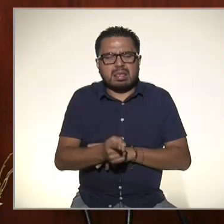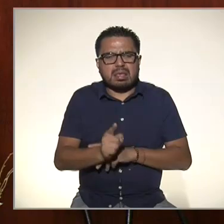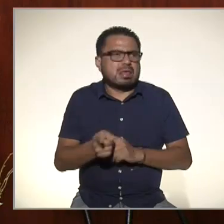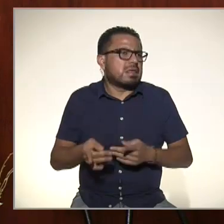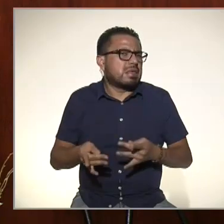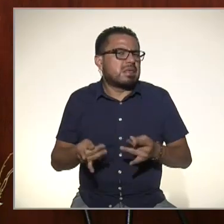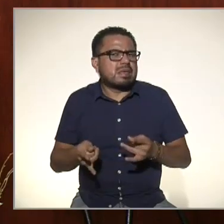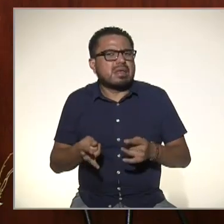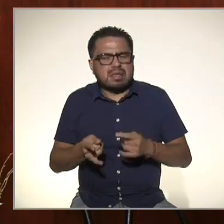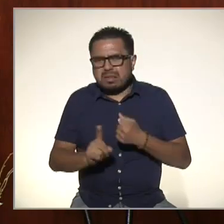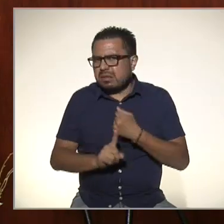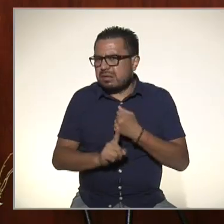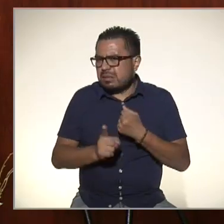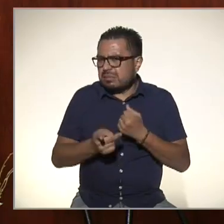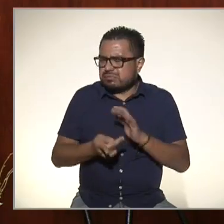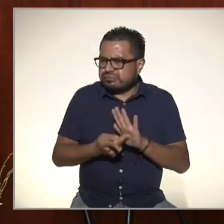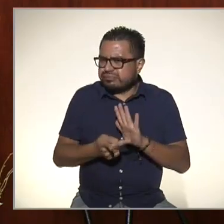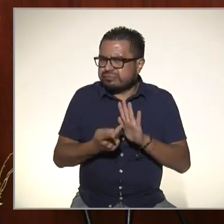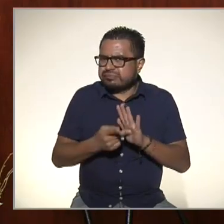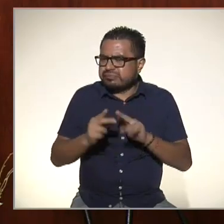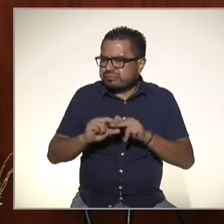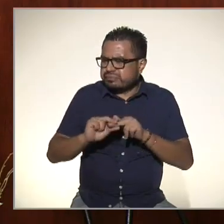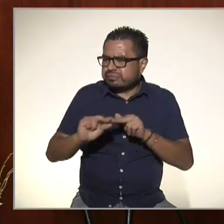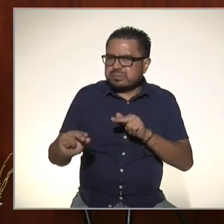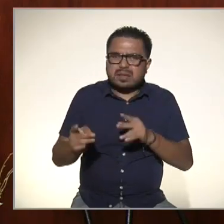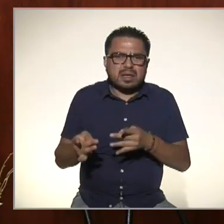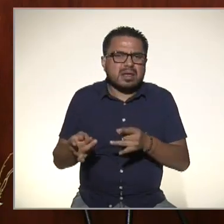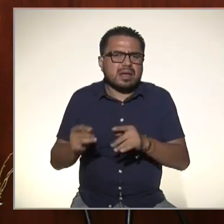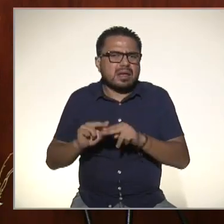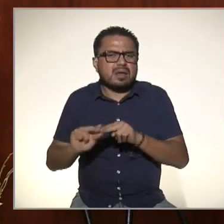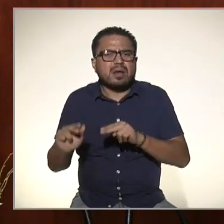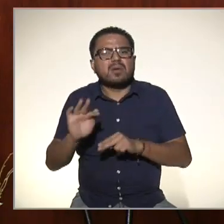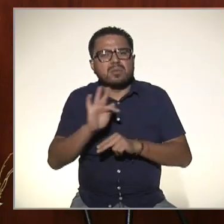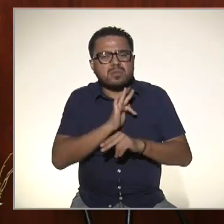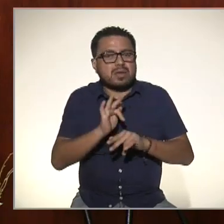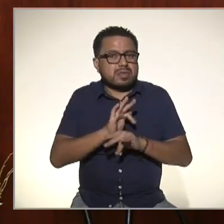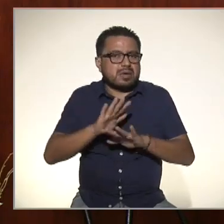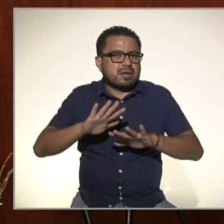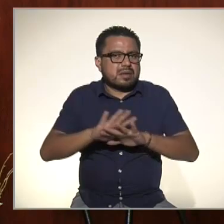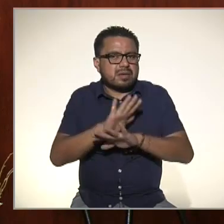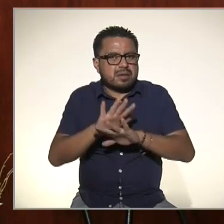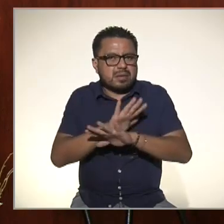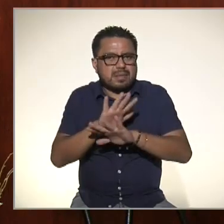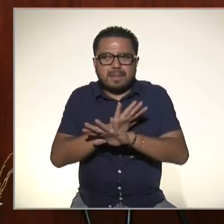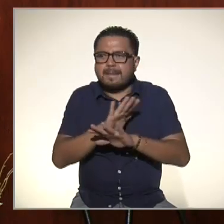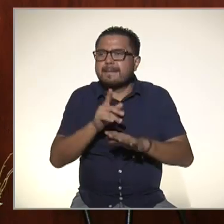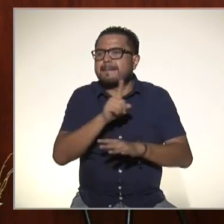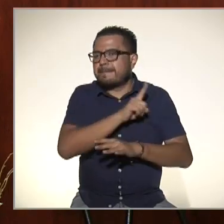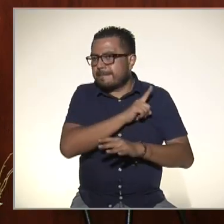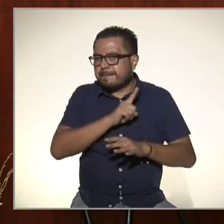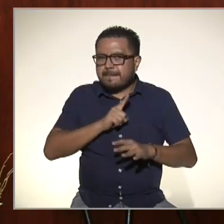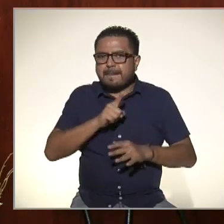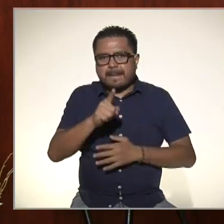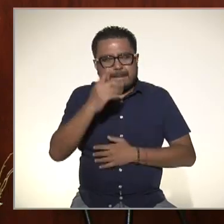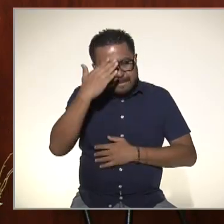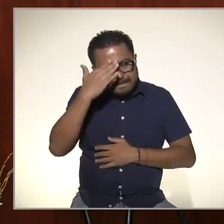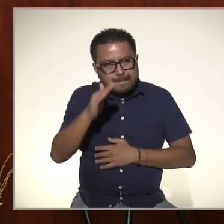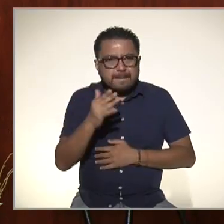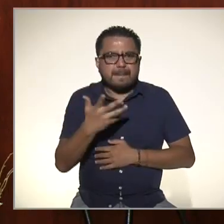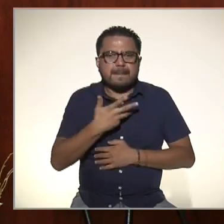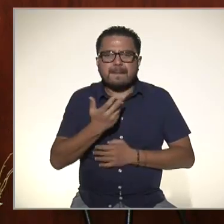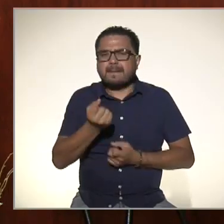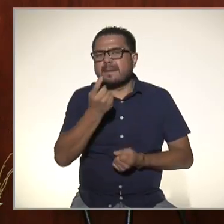erecciones, la cantidad de eyaculación y la calidad de la eyaculación se pueden modificar. Entonces también tenemos que saber que hay